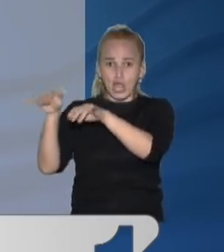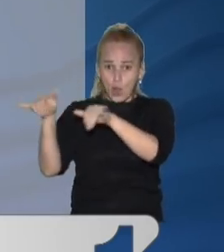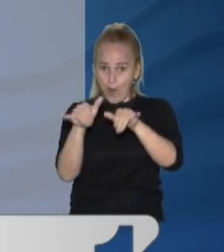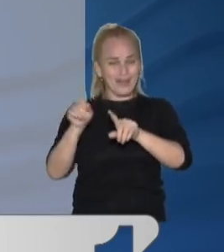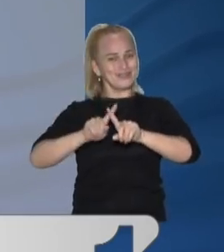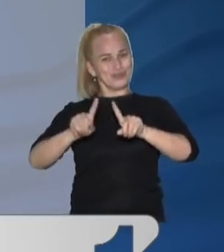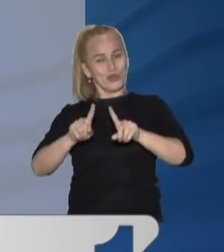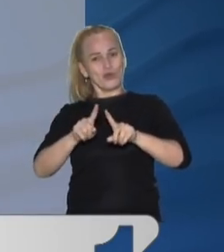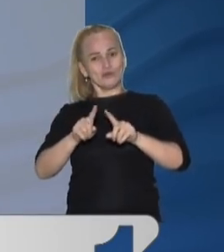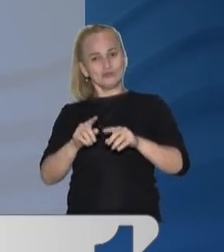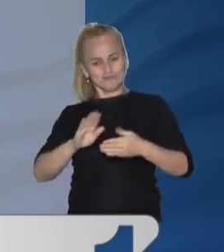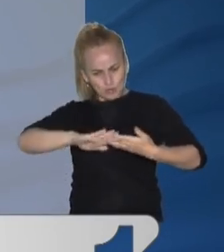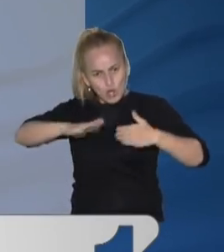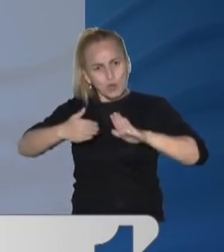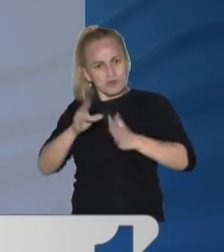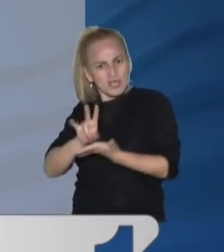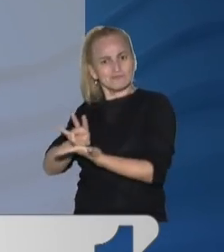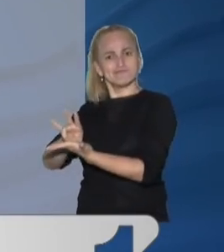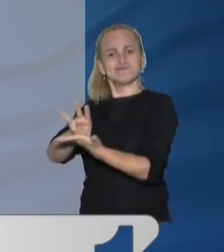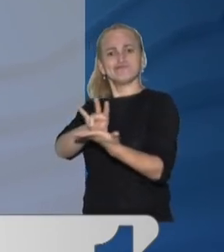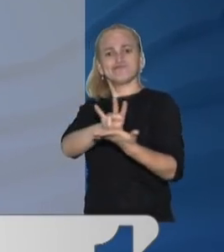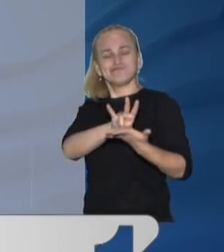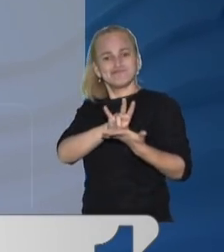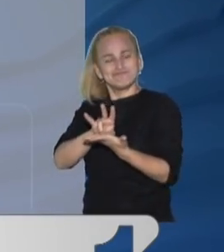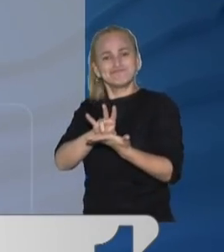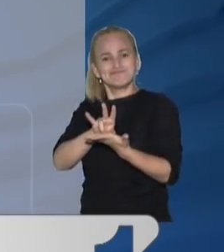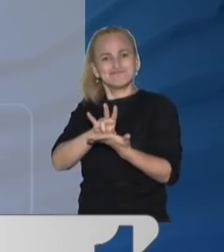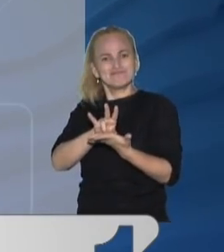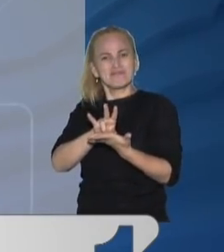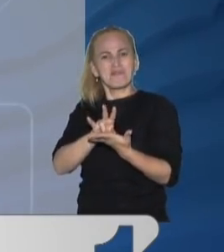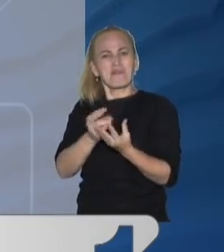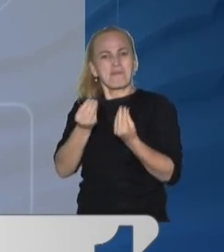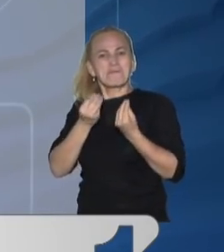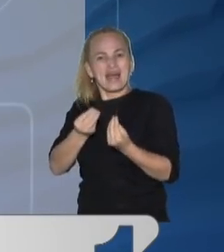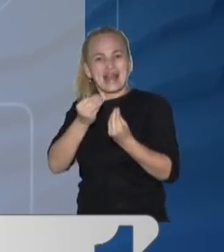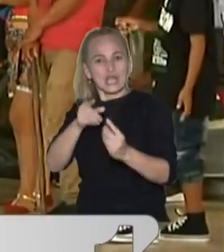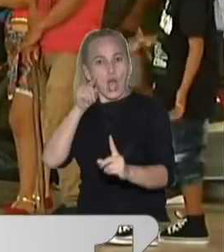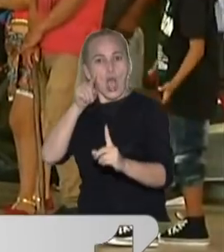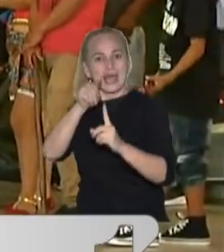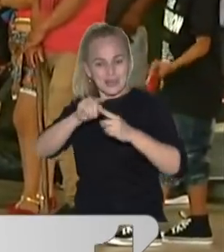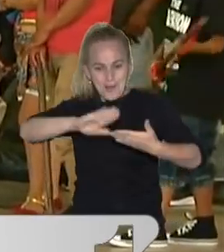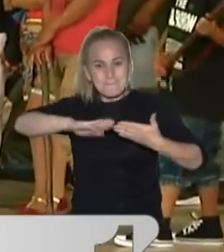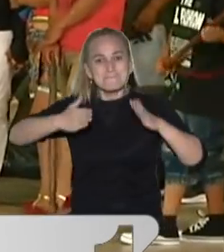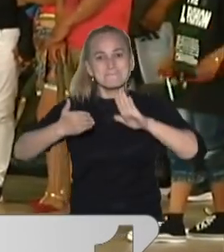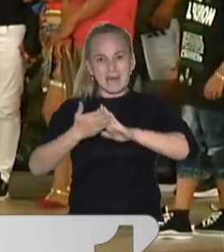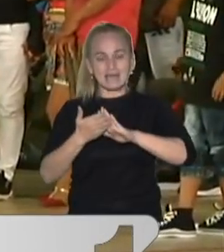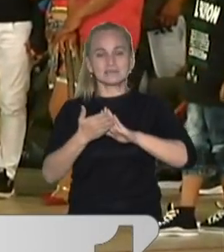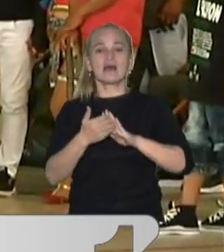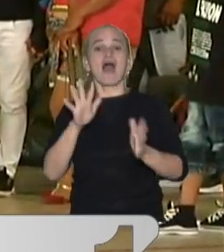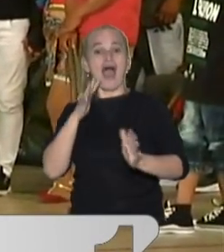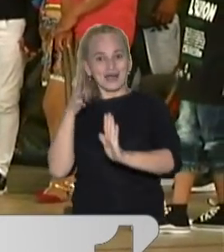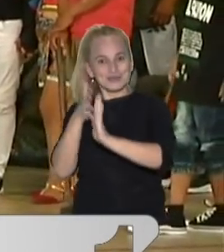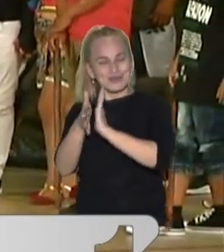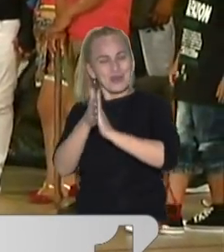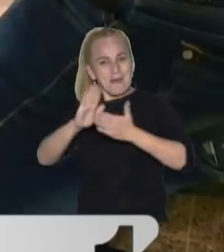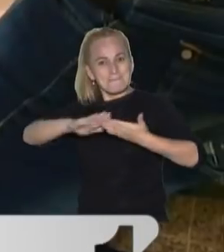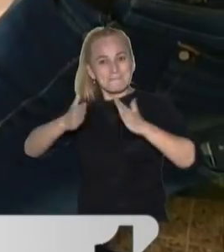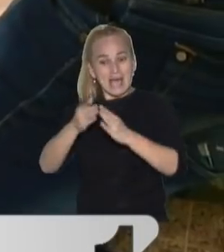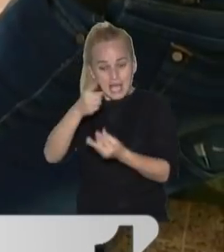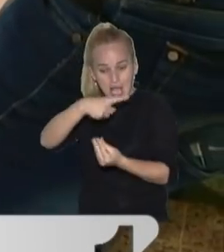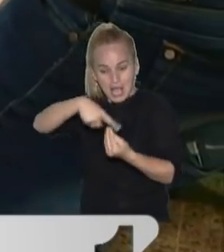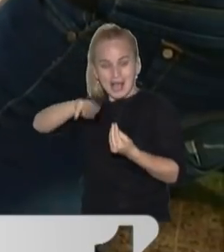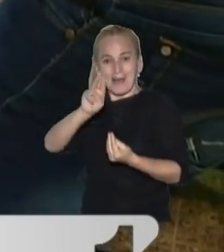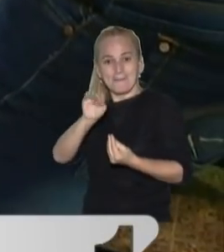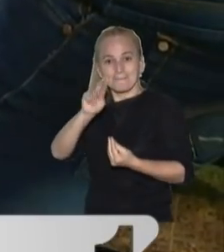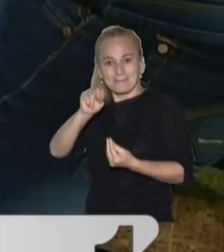nacional. Vamos a demostrarle que solamente venimos en pos de paz. Además de su mensaje de paz, la Minga tiene